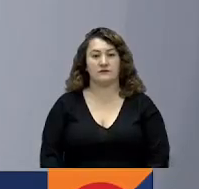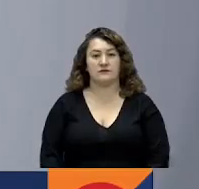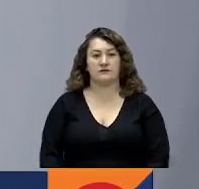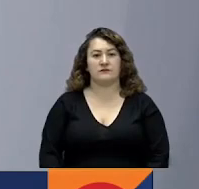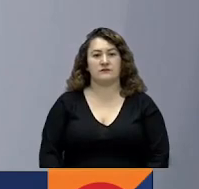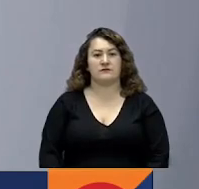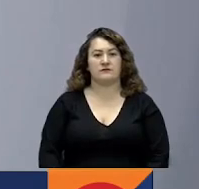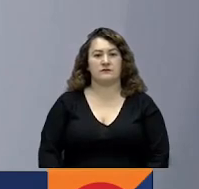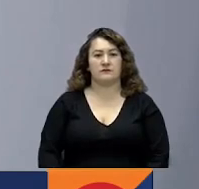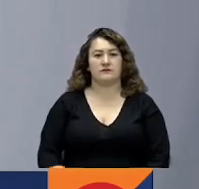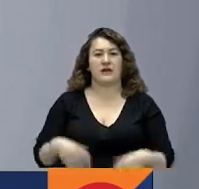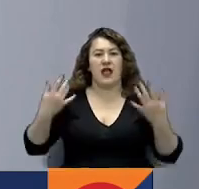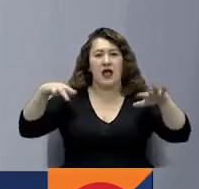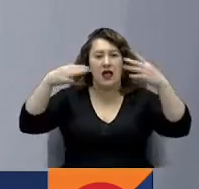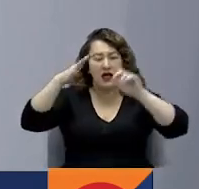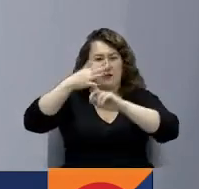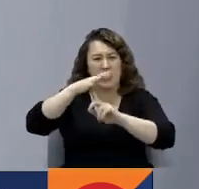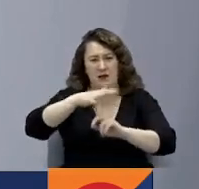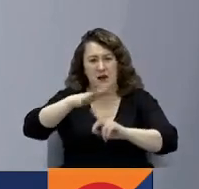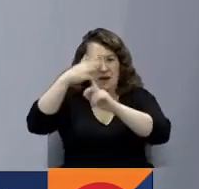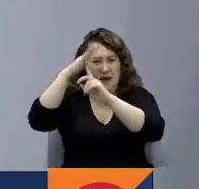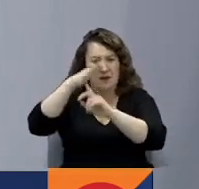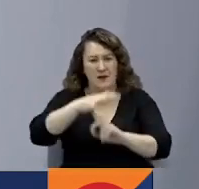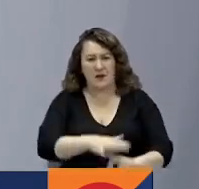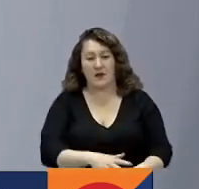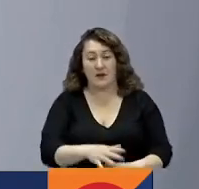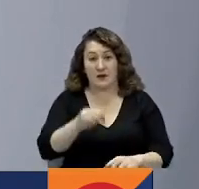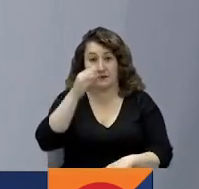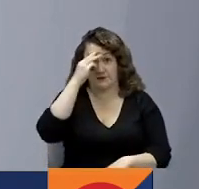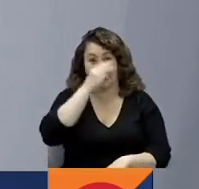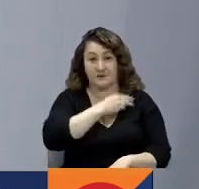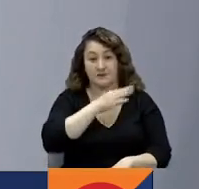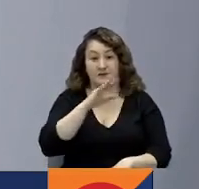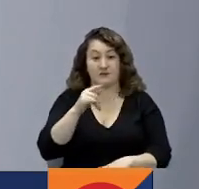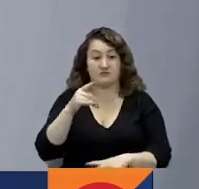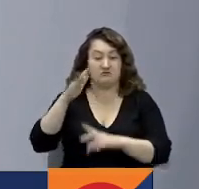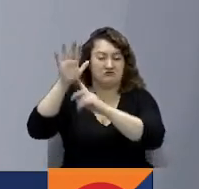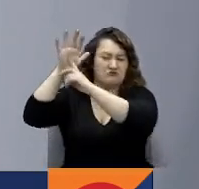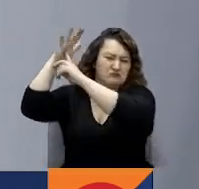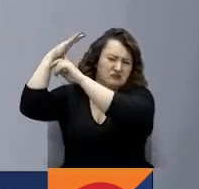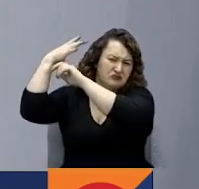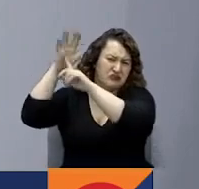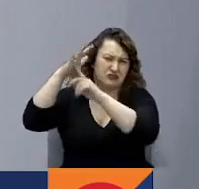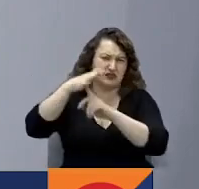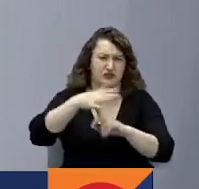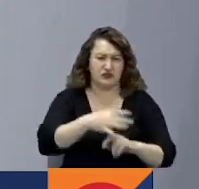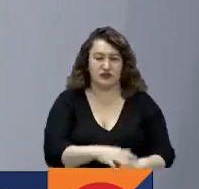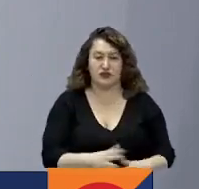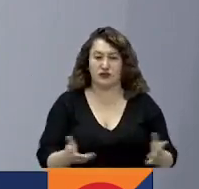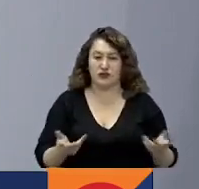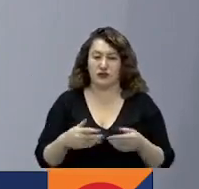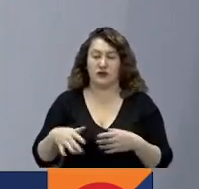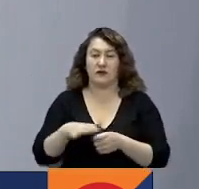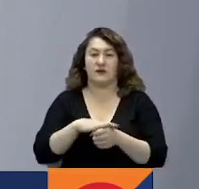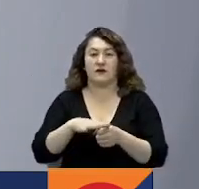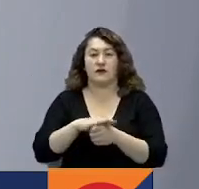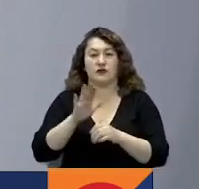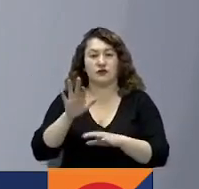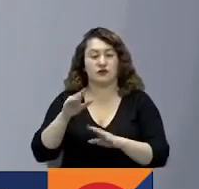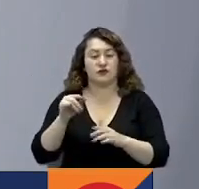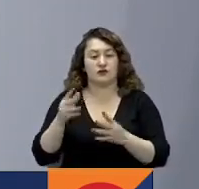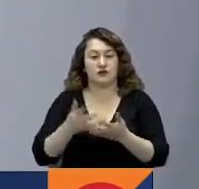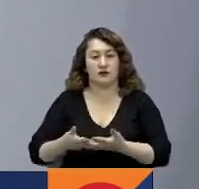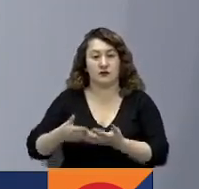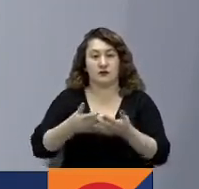¡Ay, se cayó el helicóptero! Helicóptero del Ejército Nacional se precipitó a tierra en un barrio de Quibdó. Un capitán,